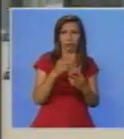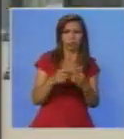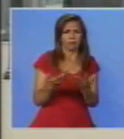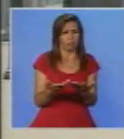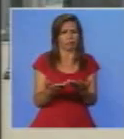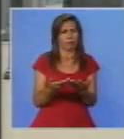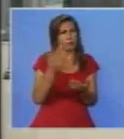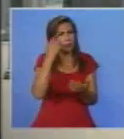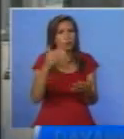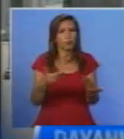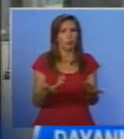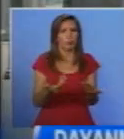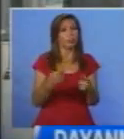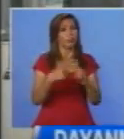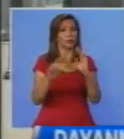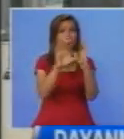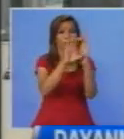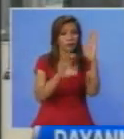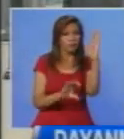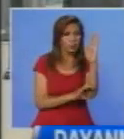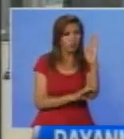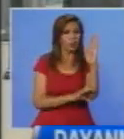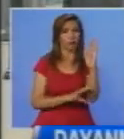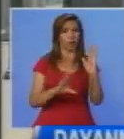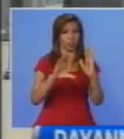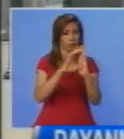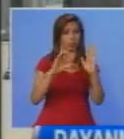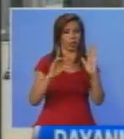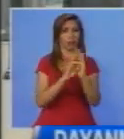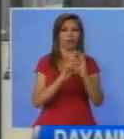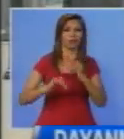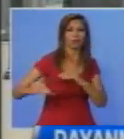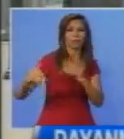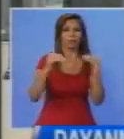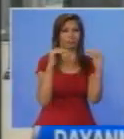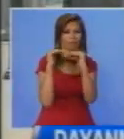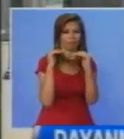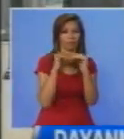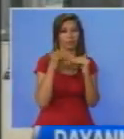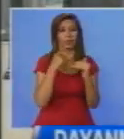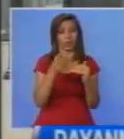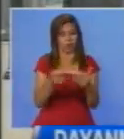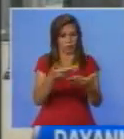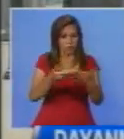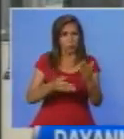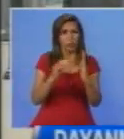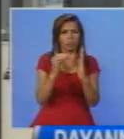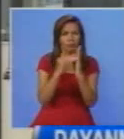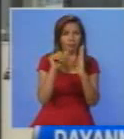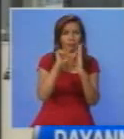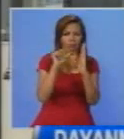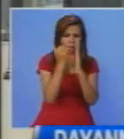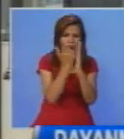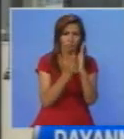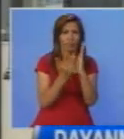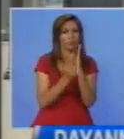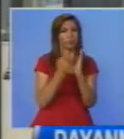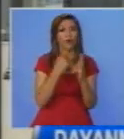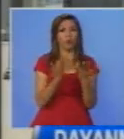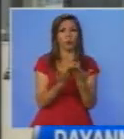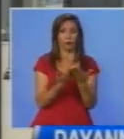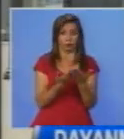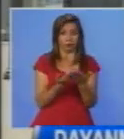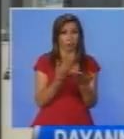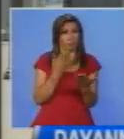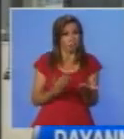de las autoridades, la Constitución y el Código de la Democracia, le ponen también las cosas difíciles al alcalde, pues establecen que para plantear una